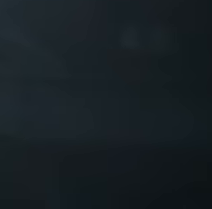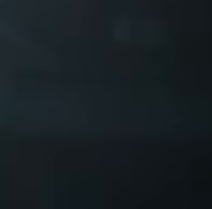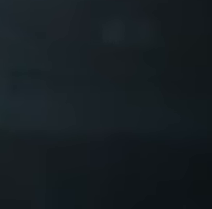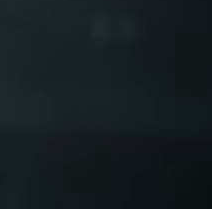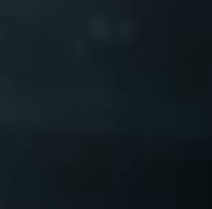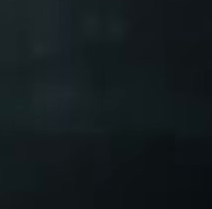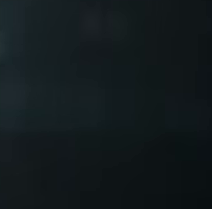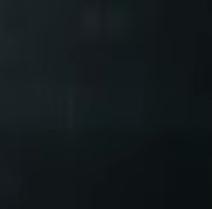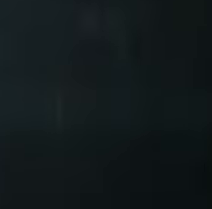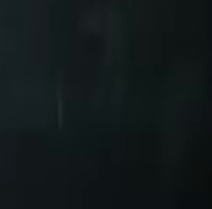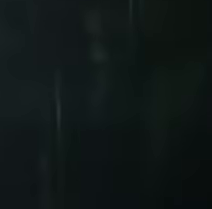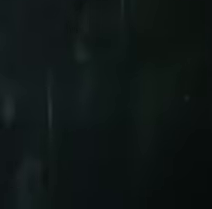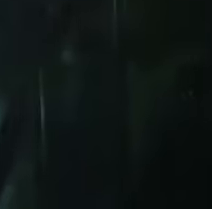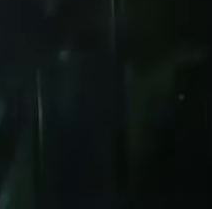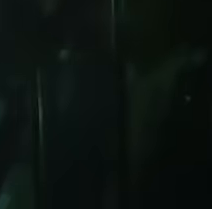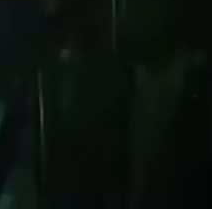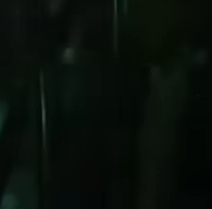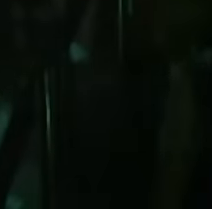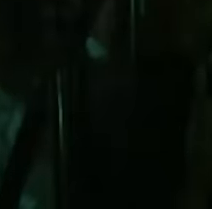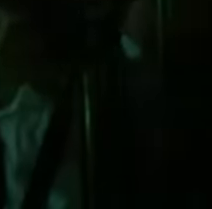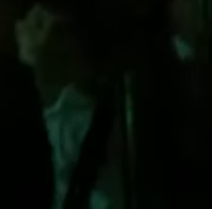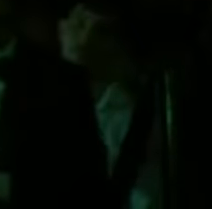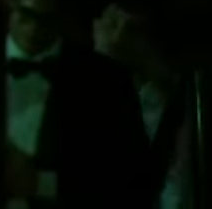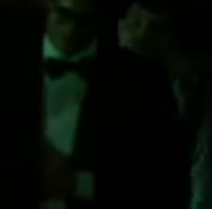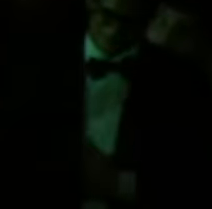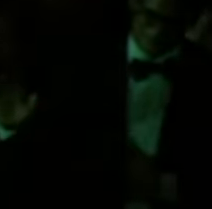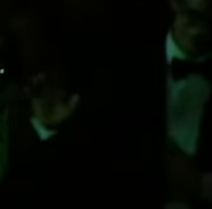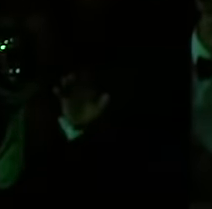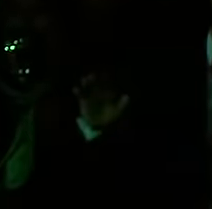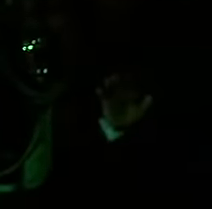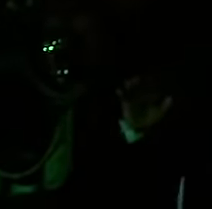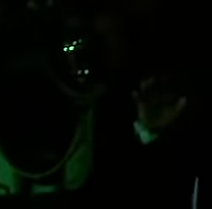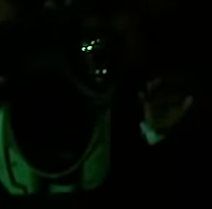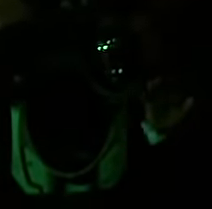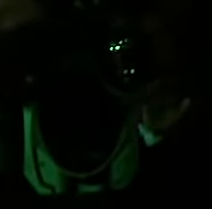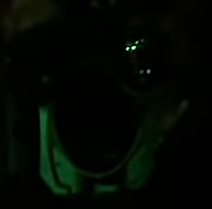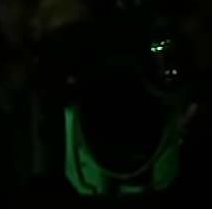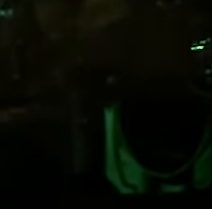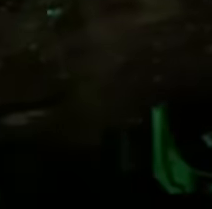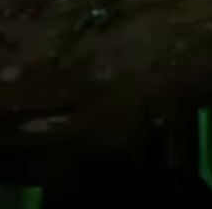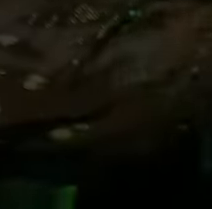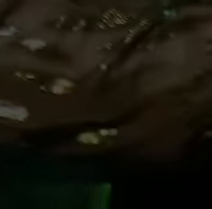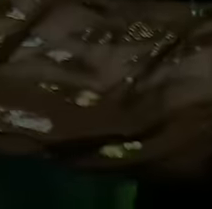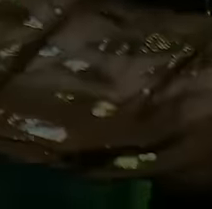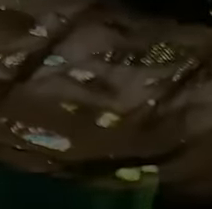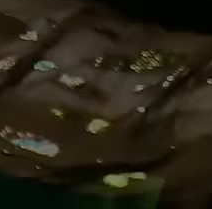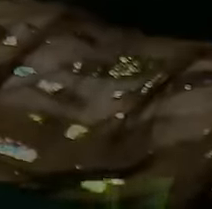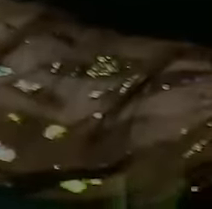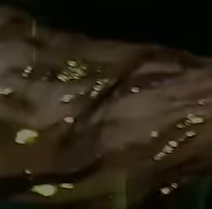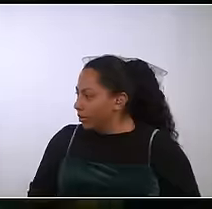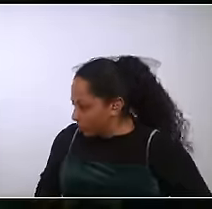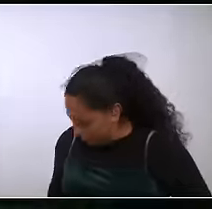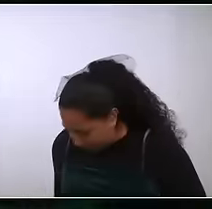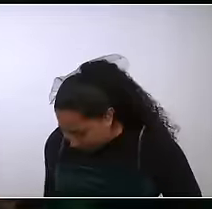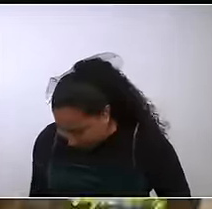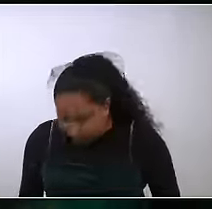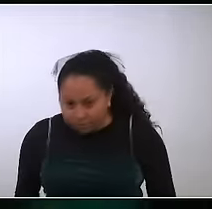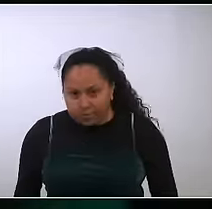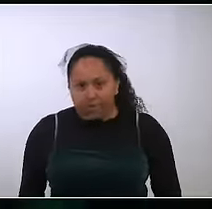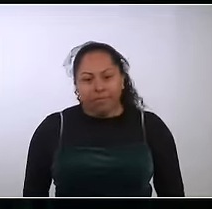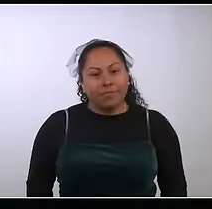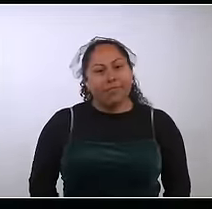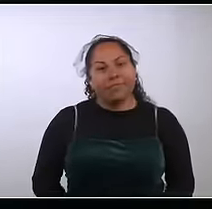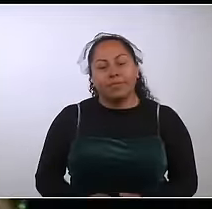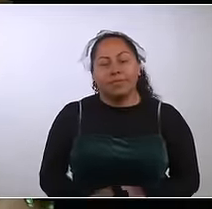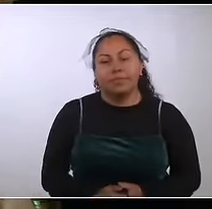escuchado de lo que puedes hacer, te quiero conocer.